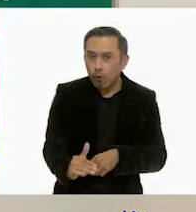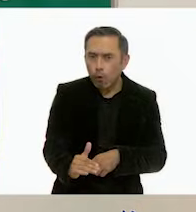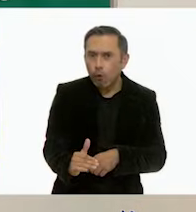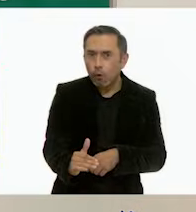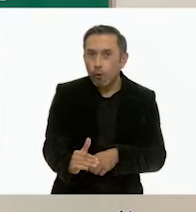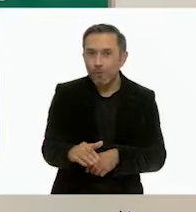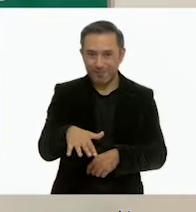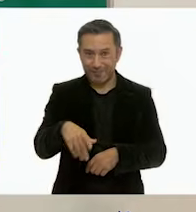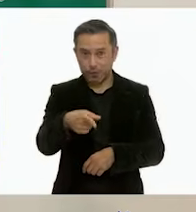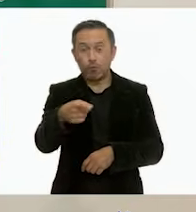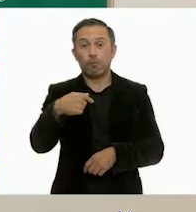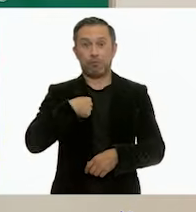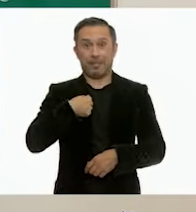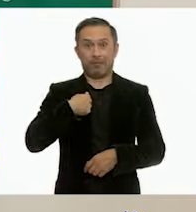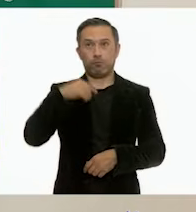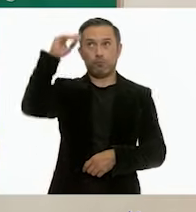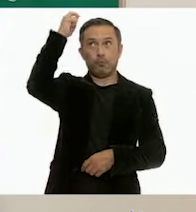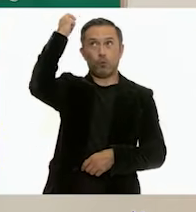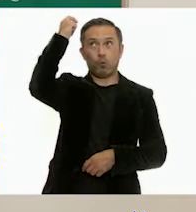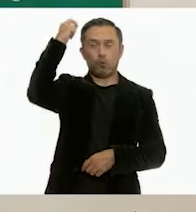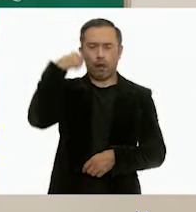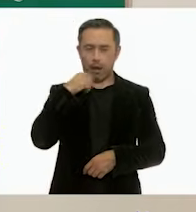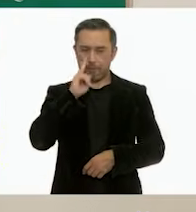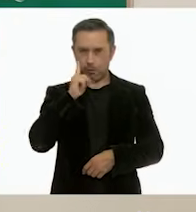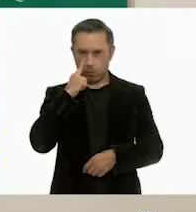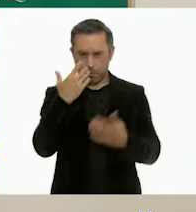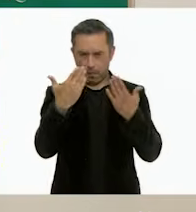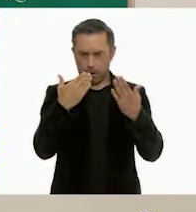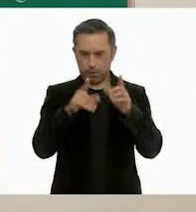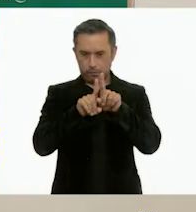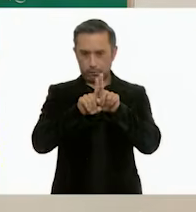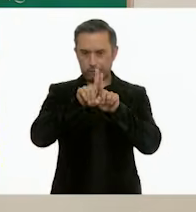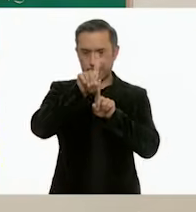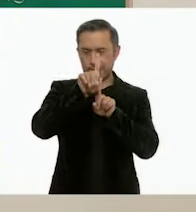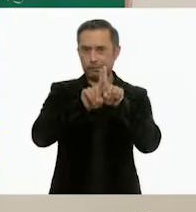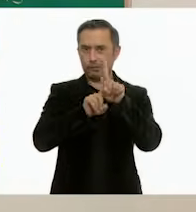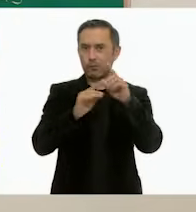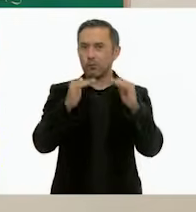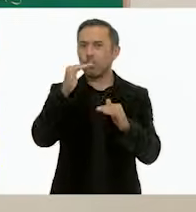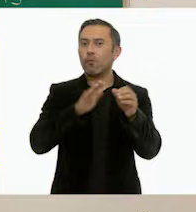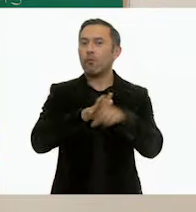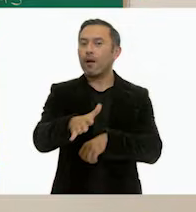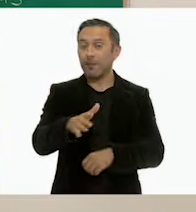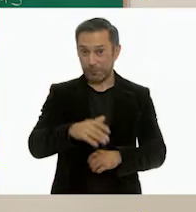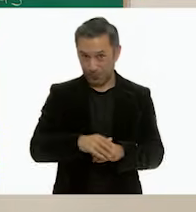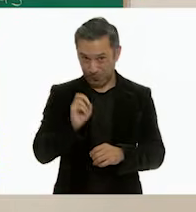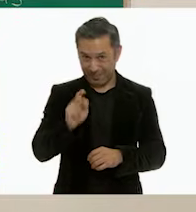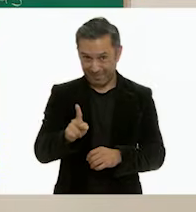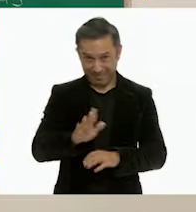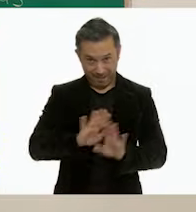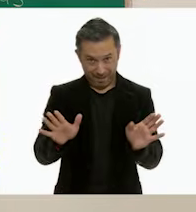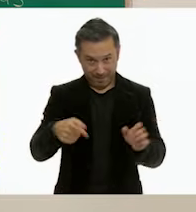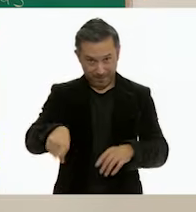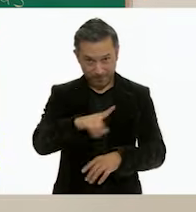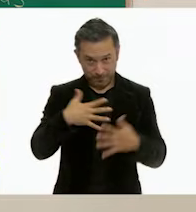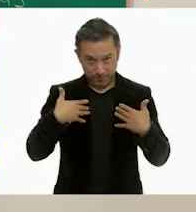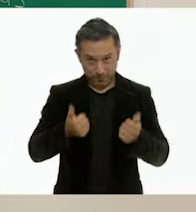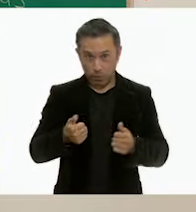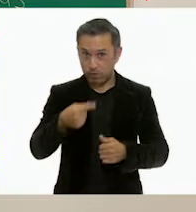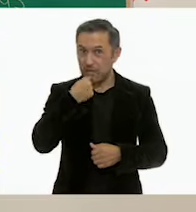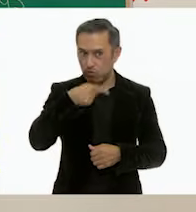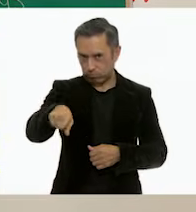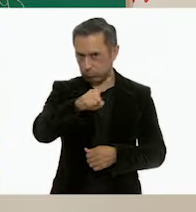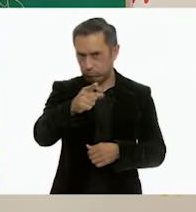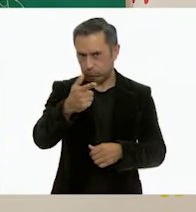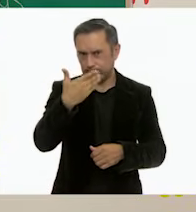relación a ustedes. Perfecto. Muy bien, Alexia. Entonces, vamos a ver si aprendiste. Vamos a ver. Como los niños, bien listos.